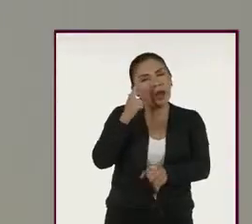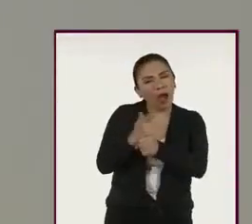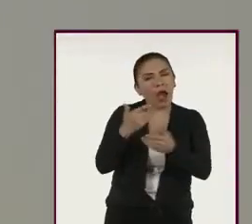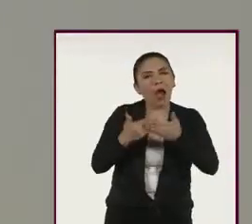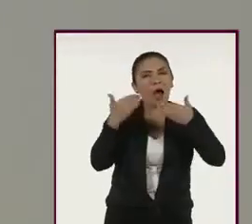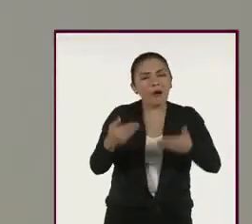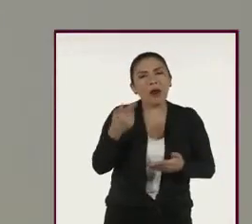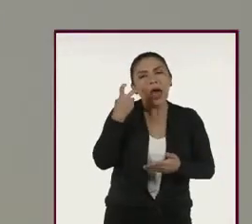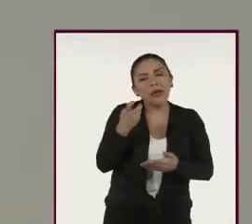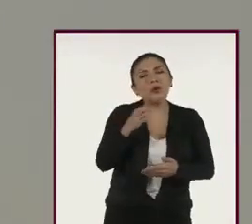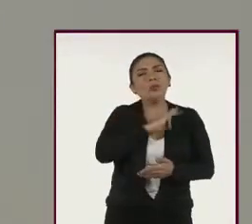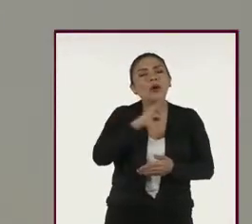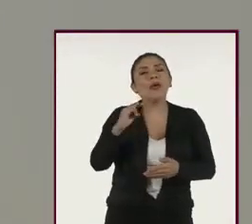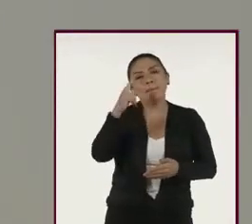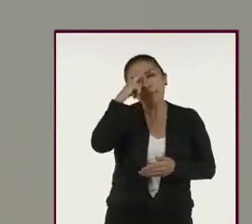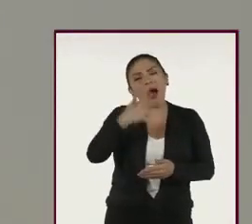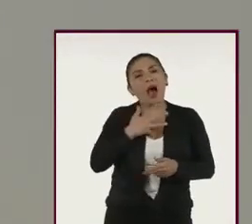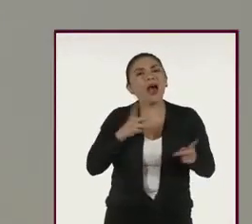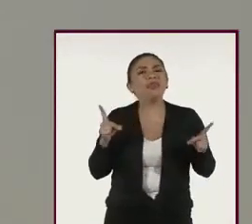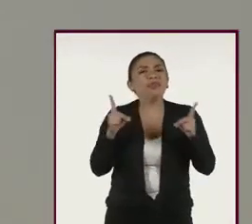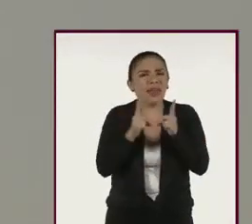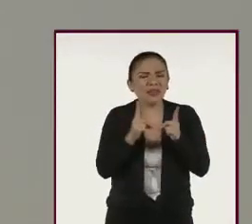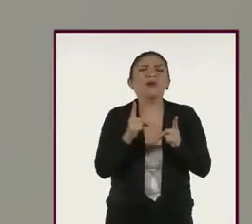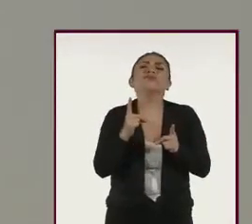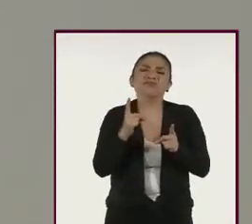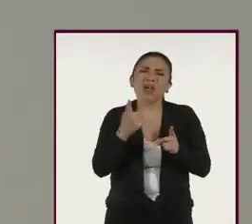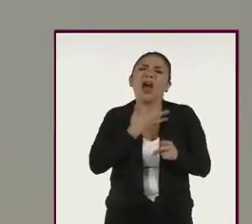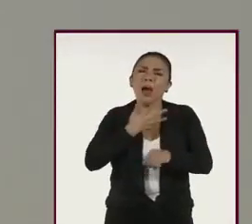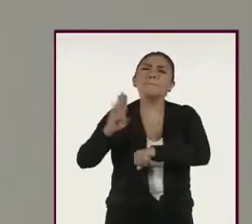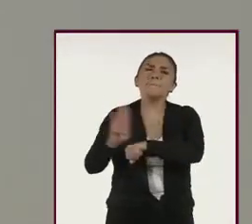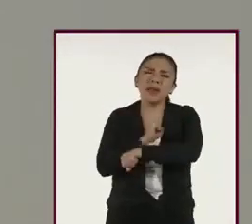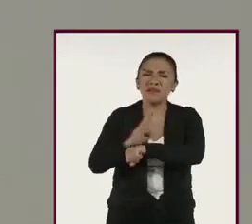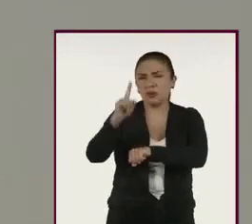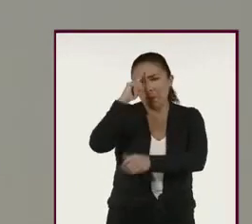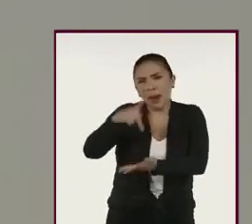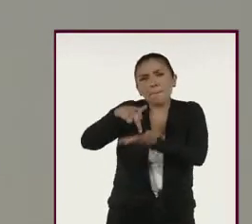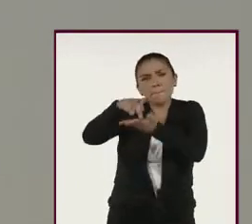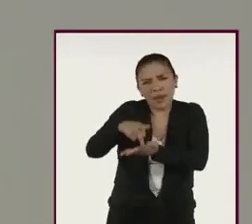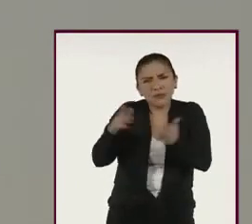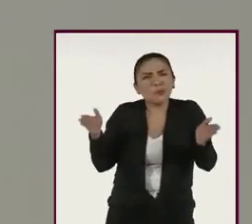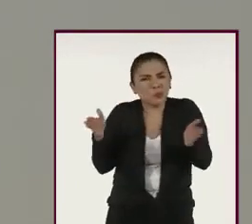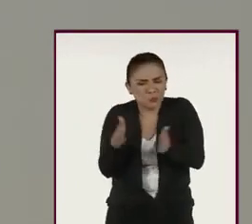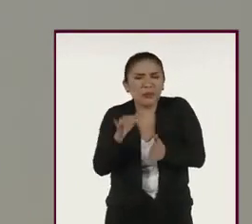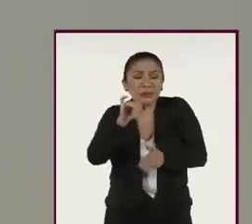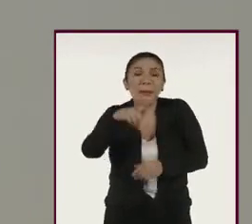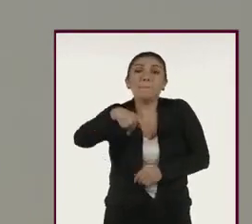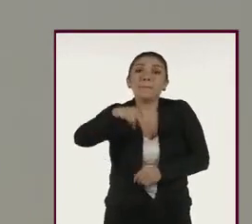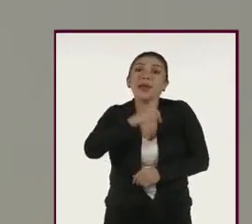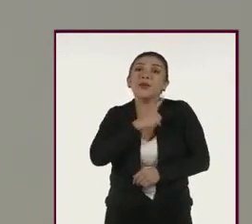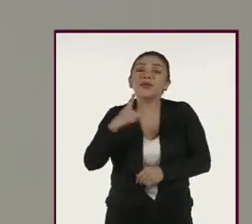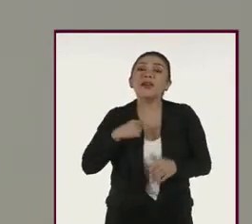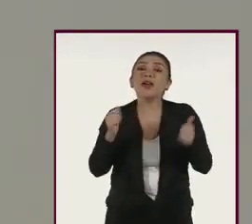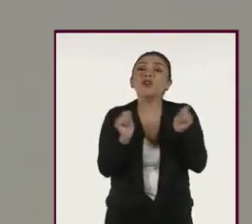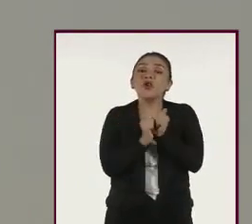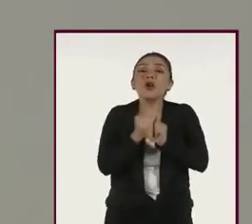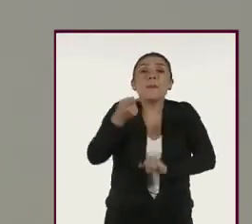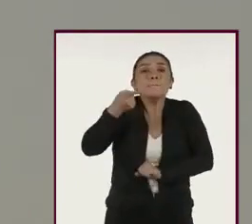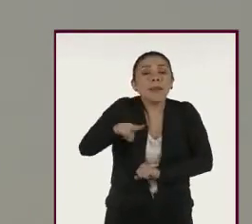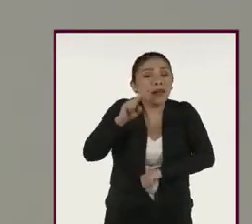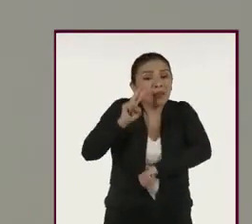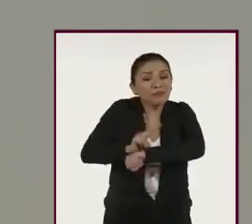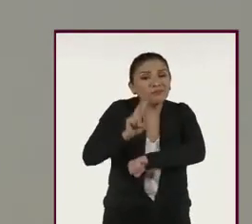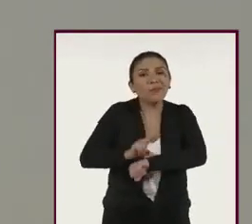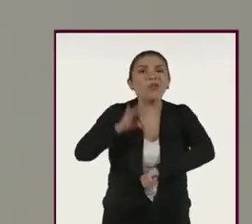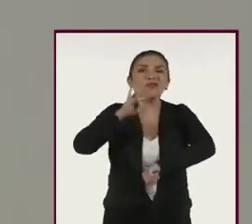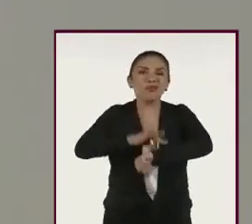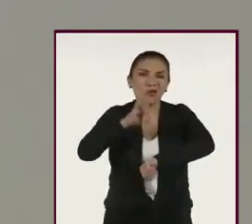que pudiera llegar a tener algún tipo de beneficio para la regulación del peso, pero que tiene que ser indicado por un